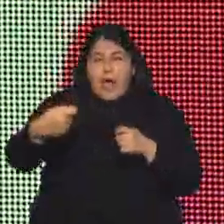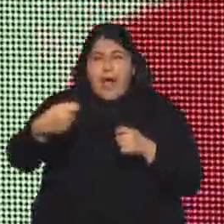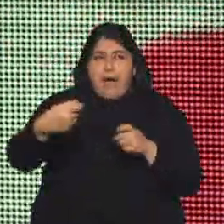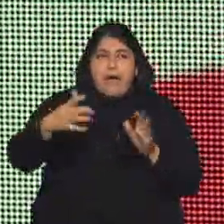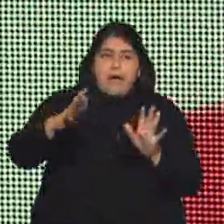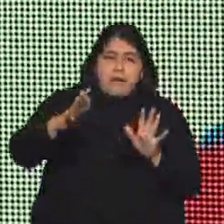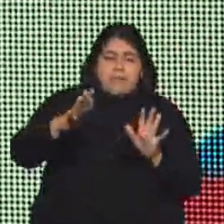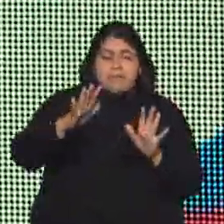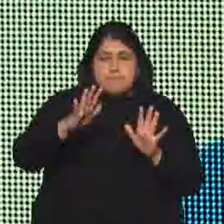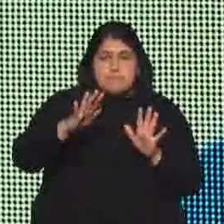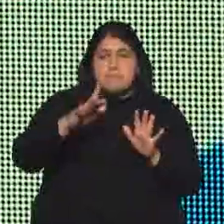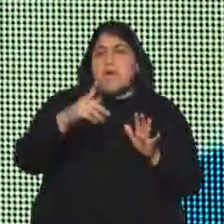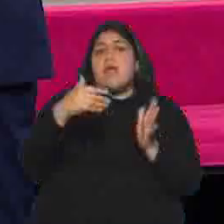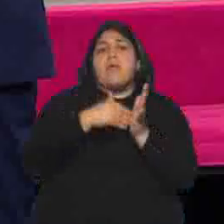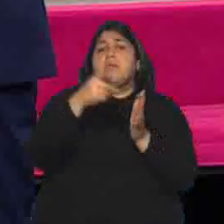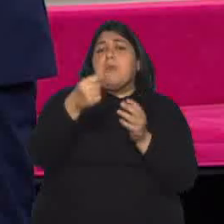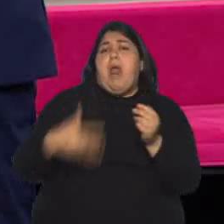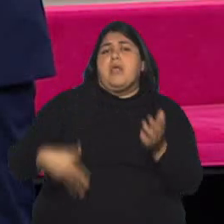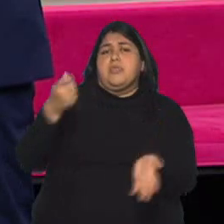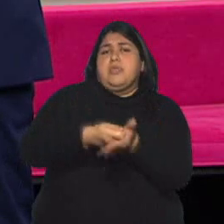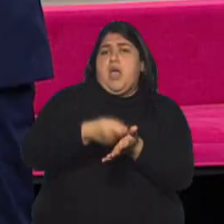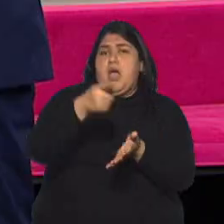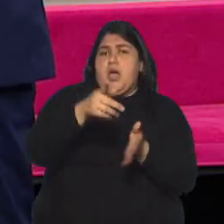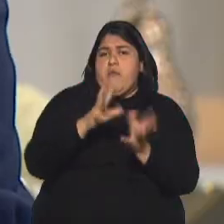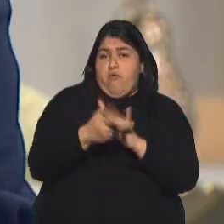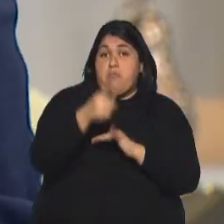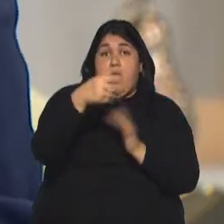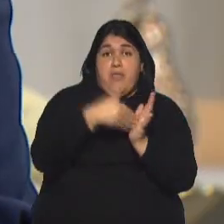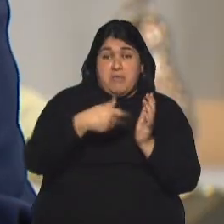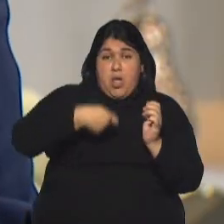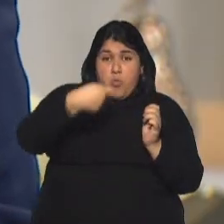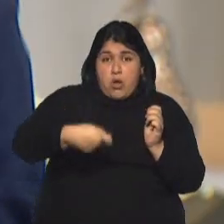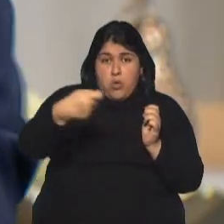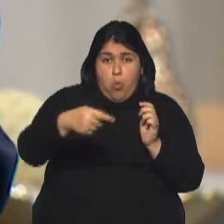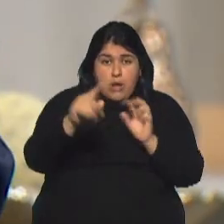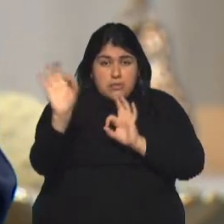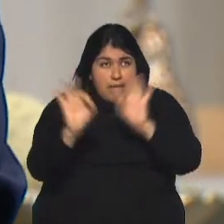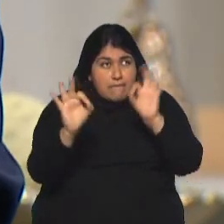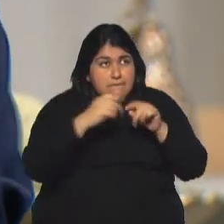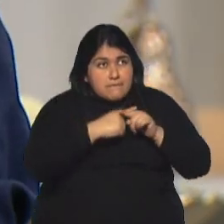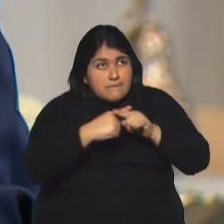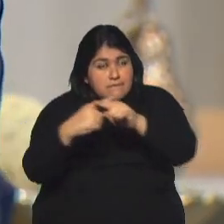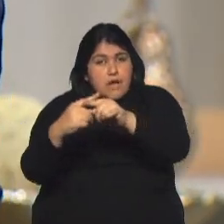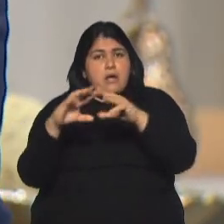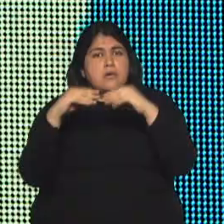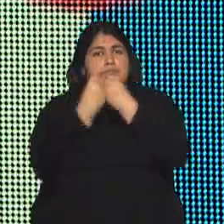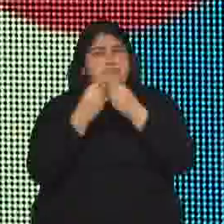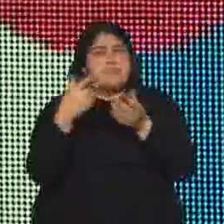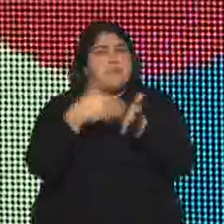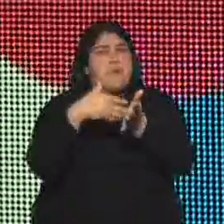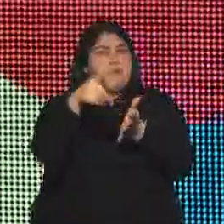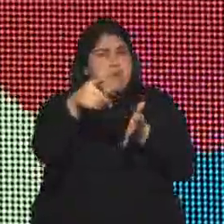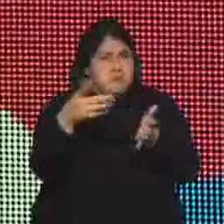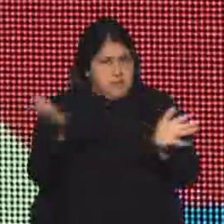que tengas la suerte de tener la plata, ¿no? Porque hay que garparla, la cuota. Guarda que la cuota hay que garparla, hay que hacer bien las cuentas, ¿no? Porque al final del mes tenés que garparlo. Sí, tal